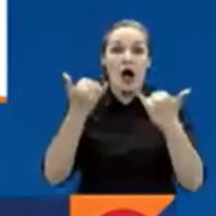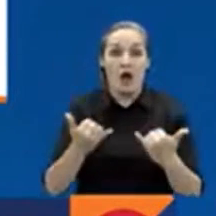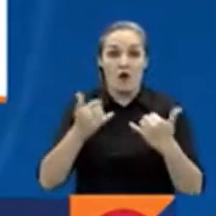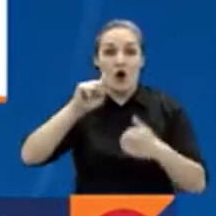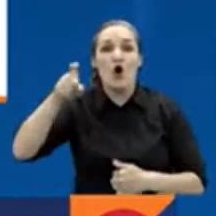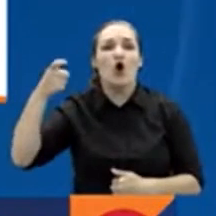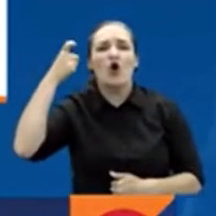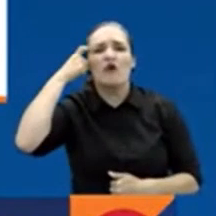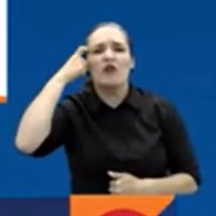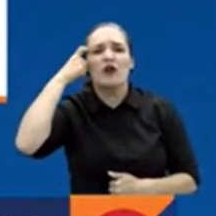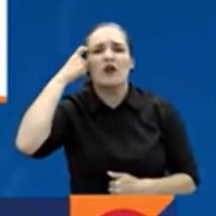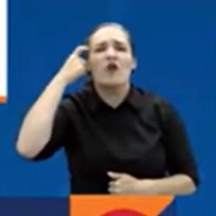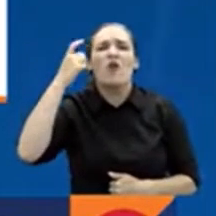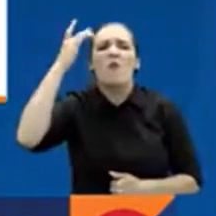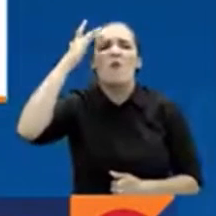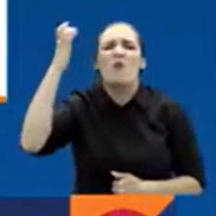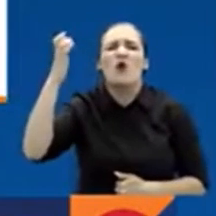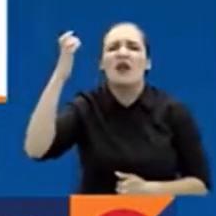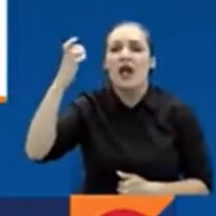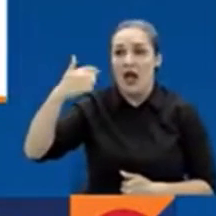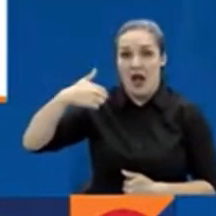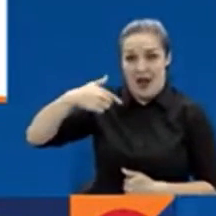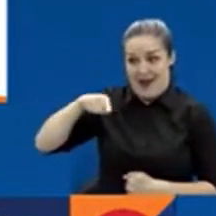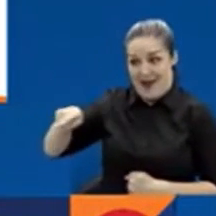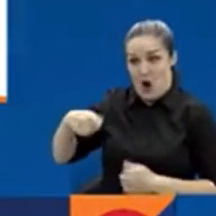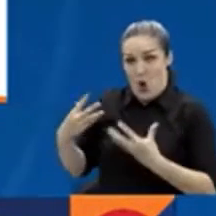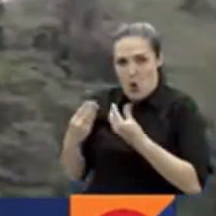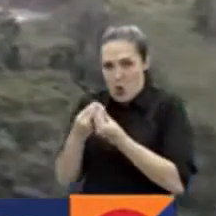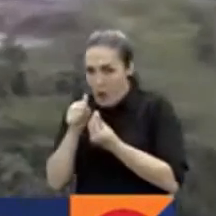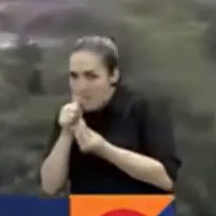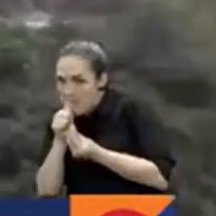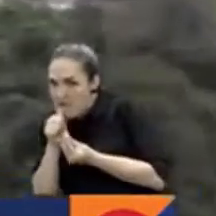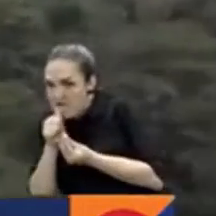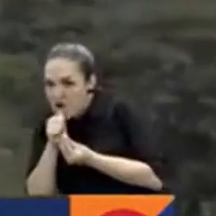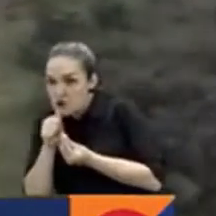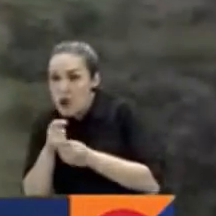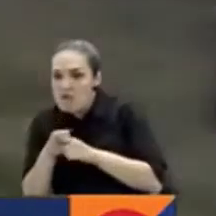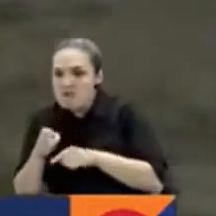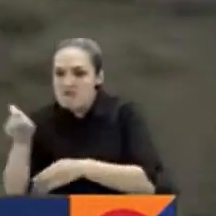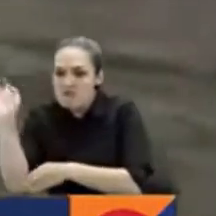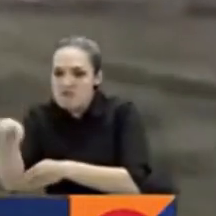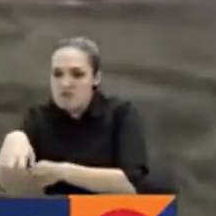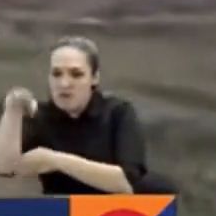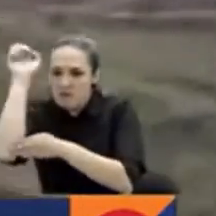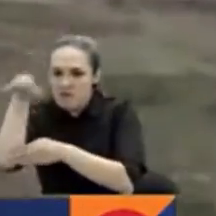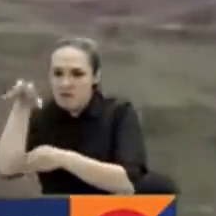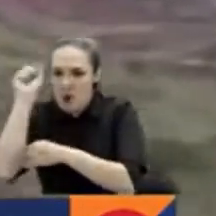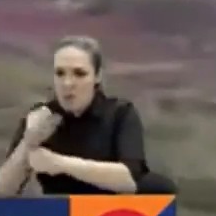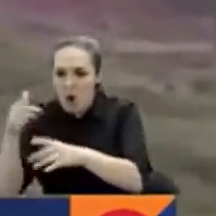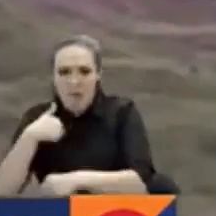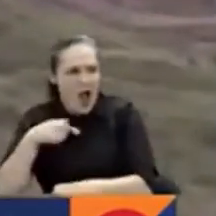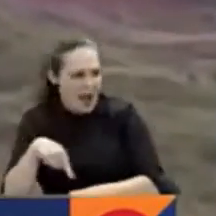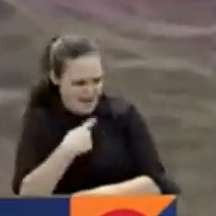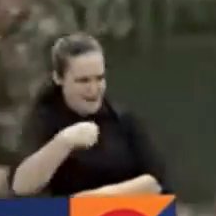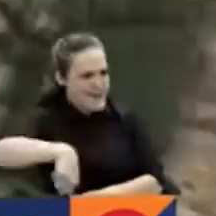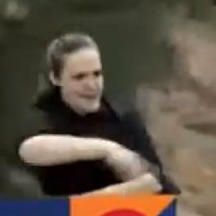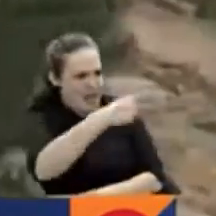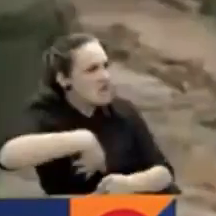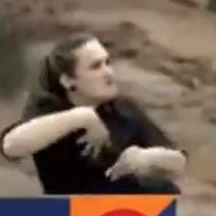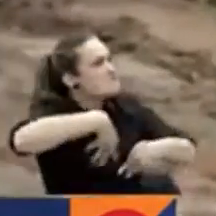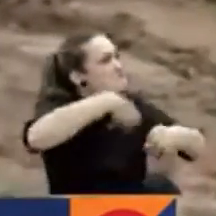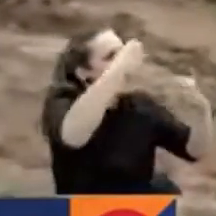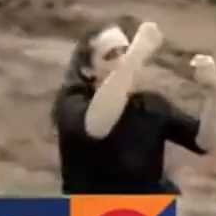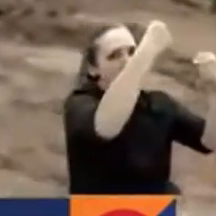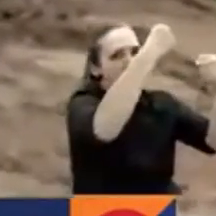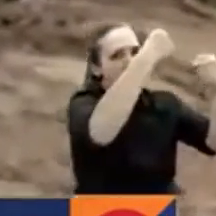gobierno porque estamos destruyendo sus grandes dragas de minería ilegal. El pacto histórico reconoció la importancia de que el gobierno escuche las necesidades de